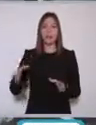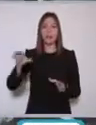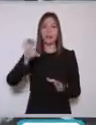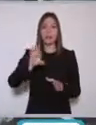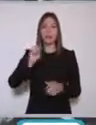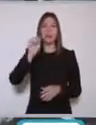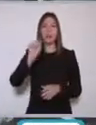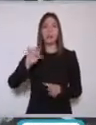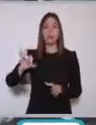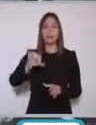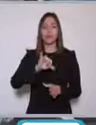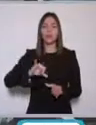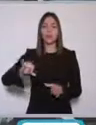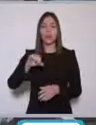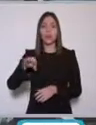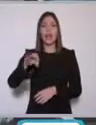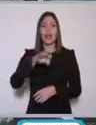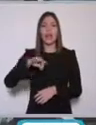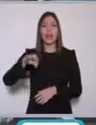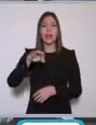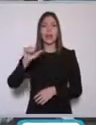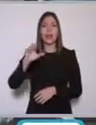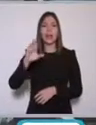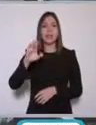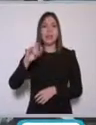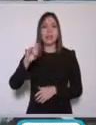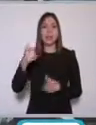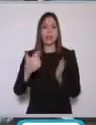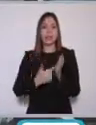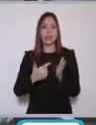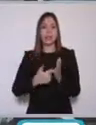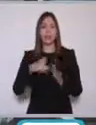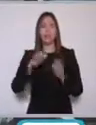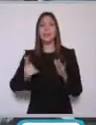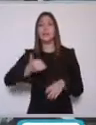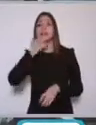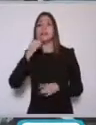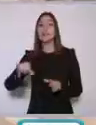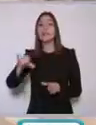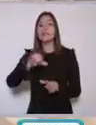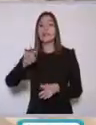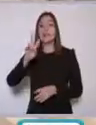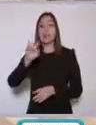tantito aceite para ir acetronando lo de siempre. Sí, ya sé que es porque luego le pongo vinagre, ¿verdad?